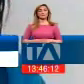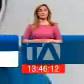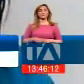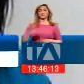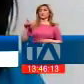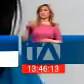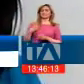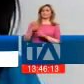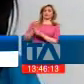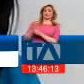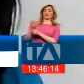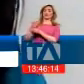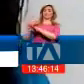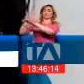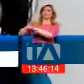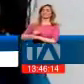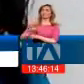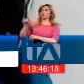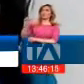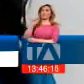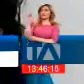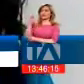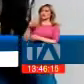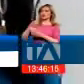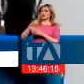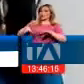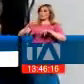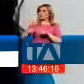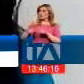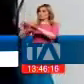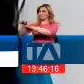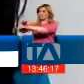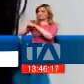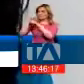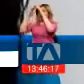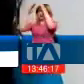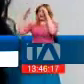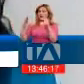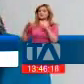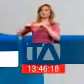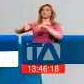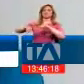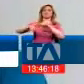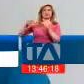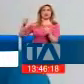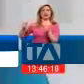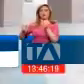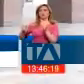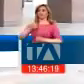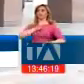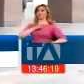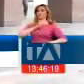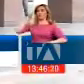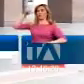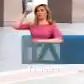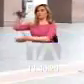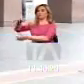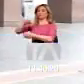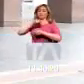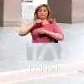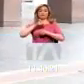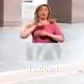estos bienes, le extinguimos el dominio y ese dominio, o sea, esa propiedad, esa titularidad, pasa a manos del Estado. Según